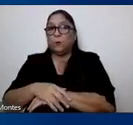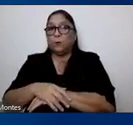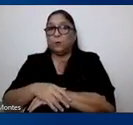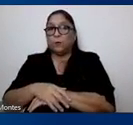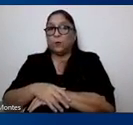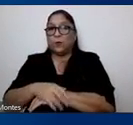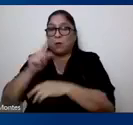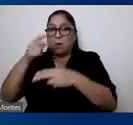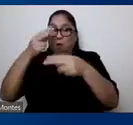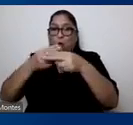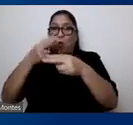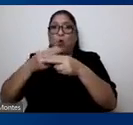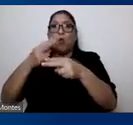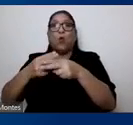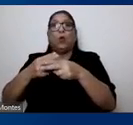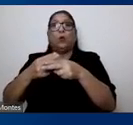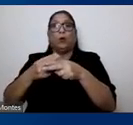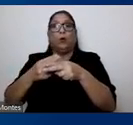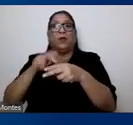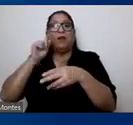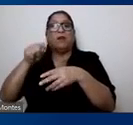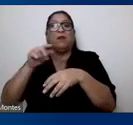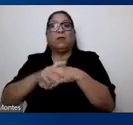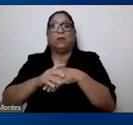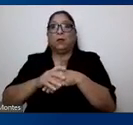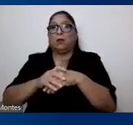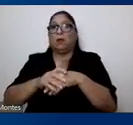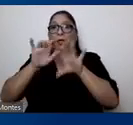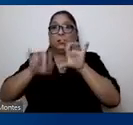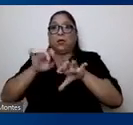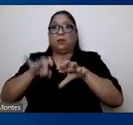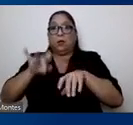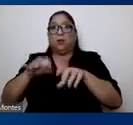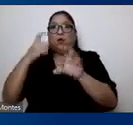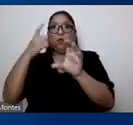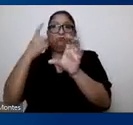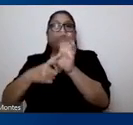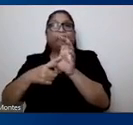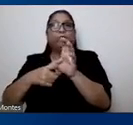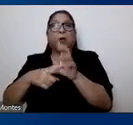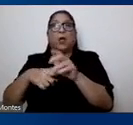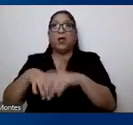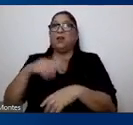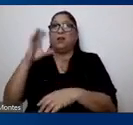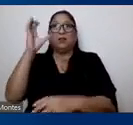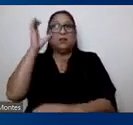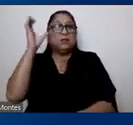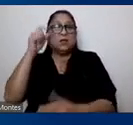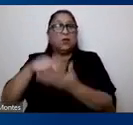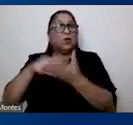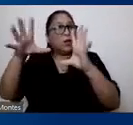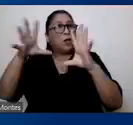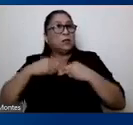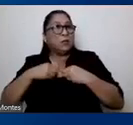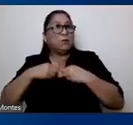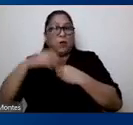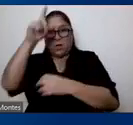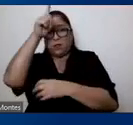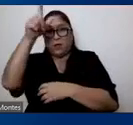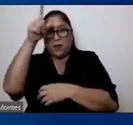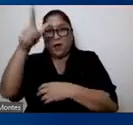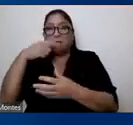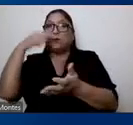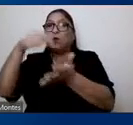el nombre de Deng Xiaoping, quien era pues el secretario general del Partido Comunista Chino, quien había asumido el liderazgo del partido y por